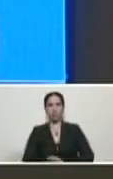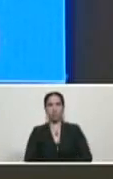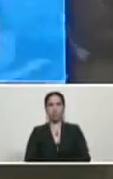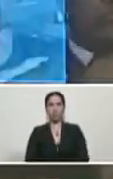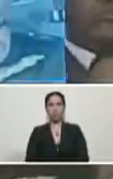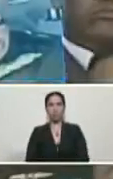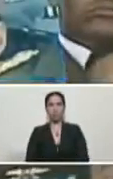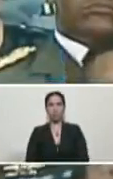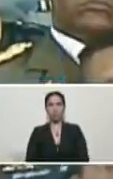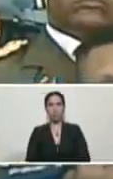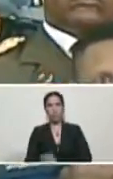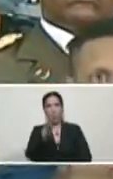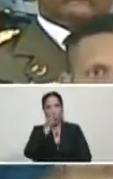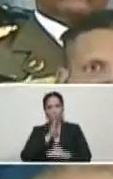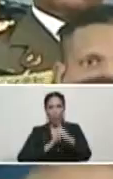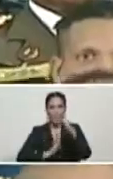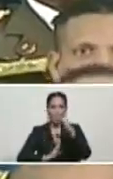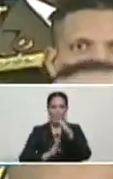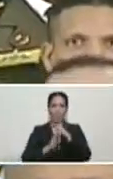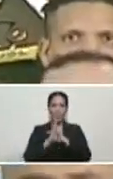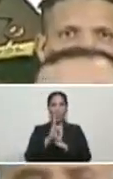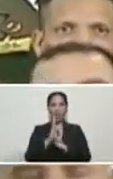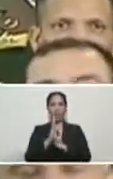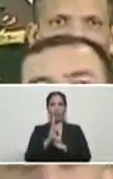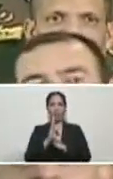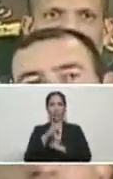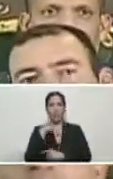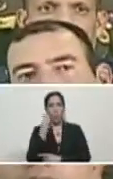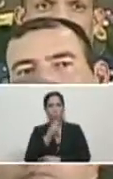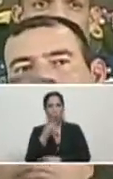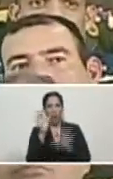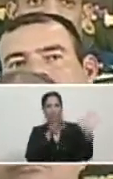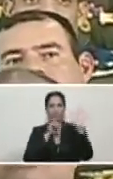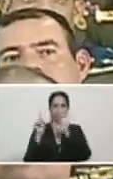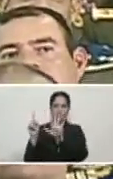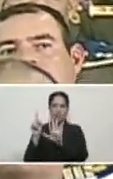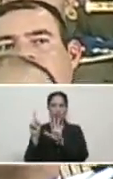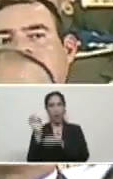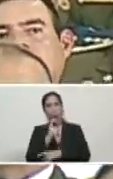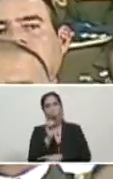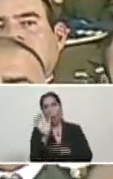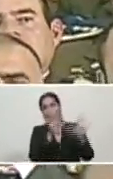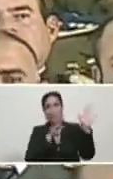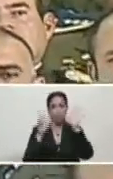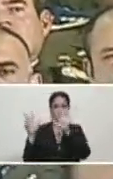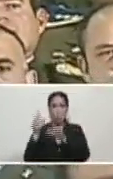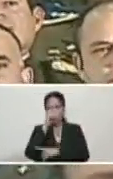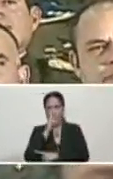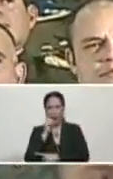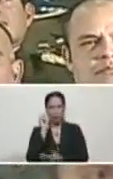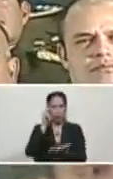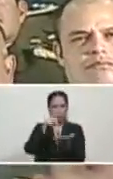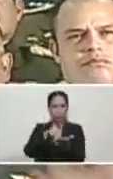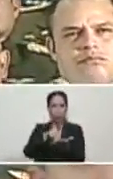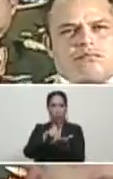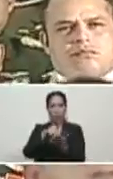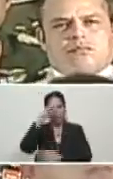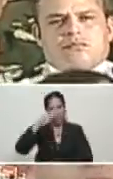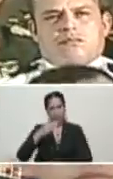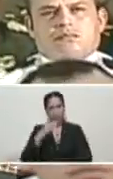Aprendiendo de la humildad de ese joven que a los 16, 17, 18 años entra a la academia y que